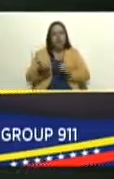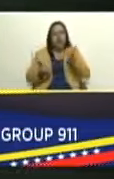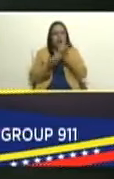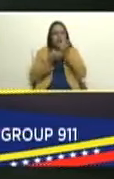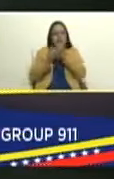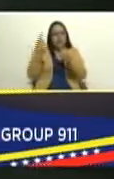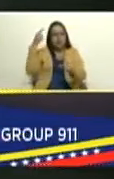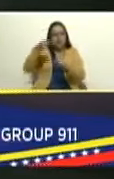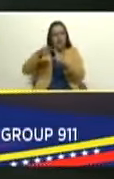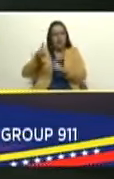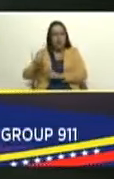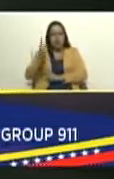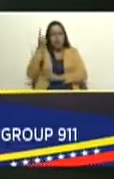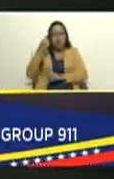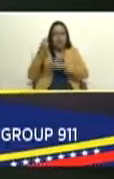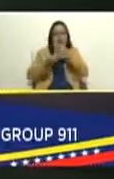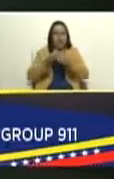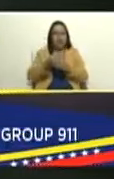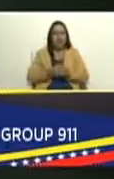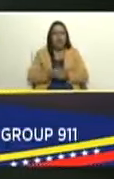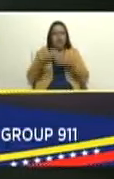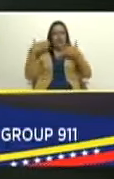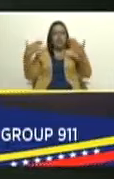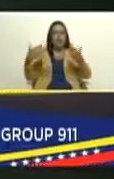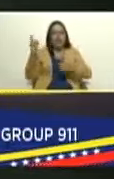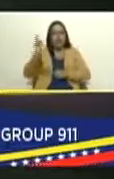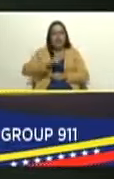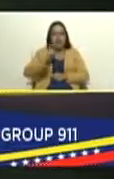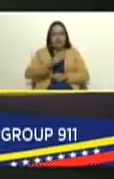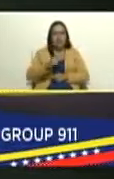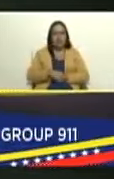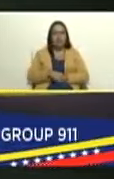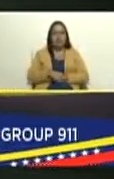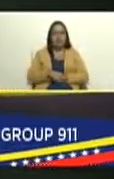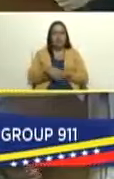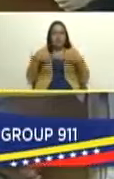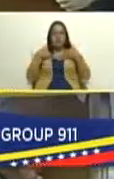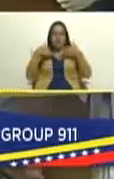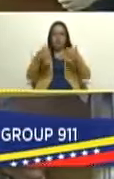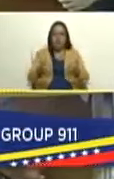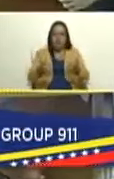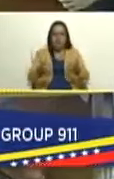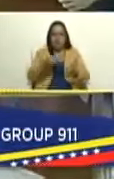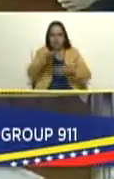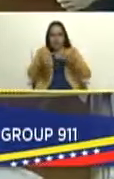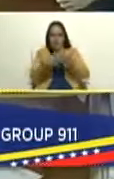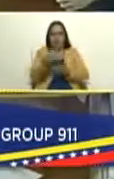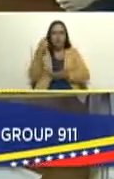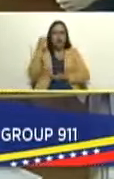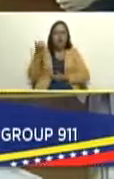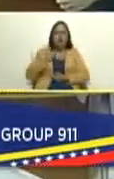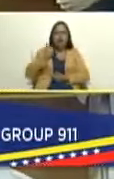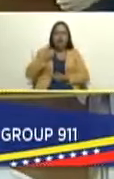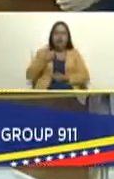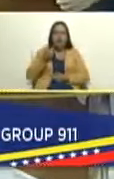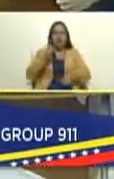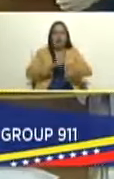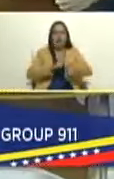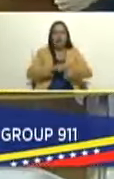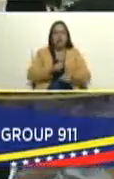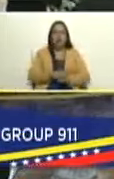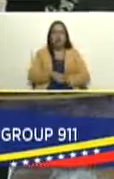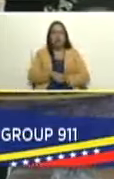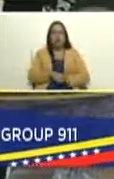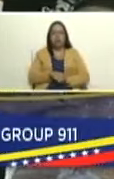directo al primer de los vértices, la gran necesidad de salud para la mujer en cualquiera de sus fases. Así